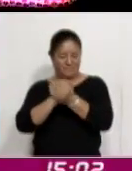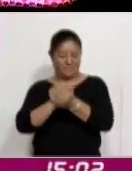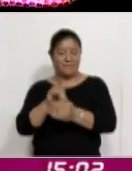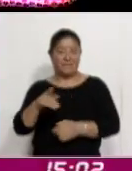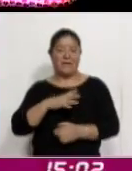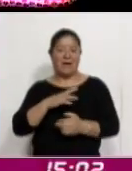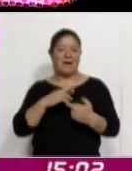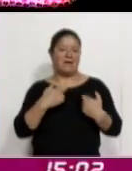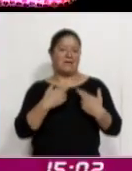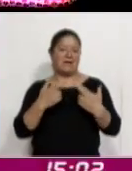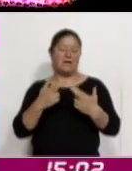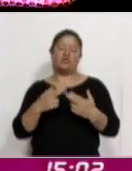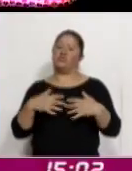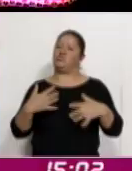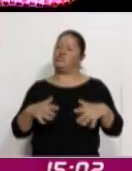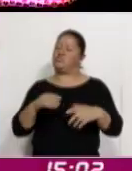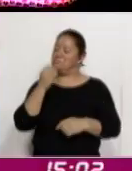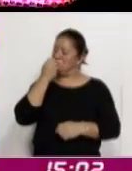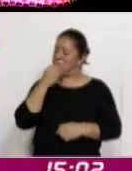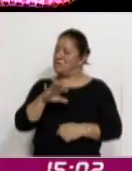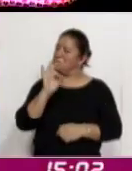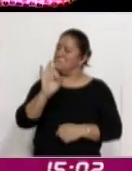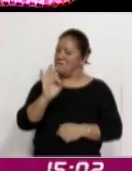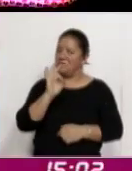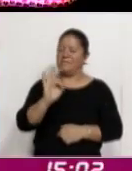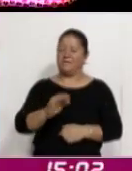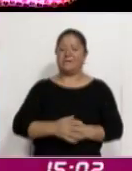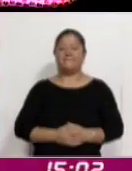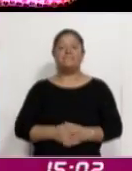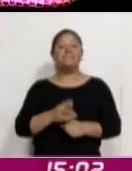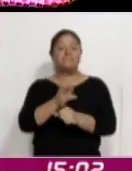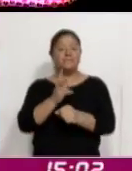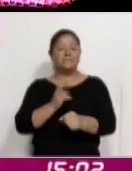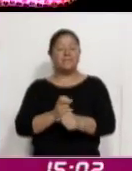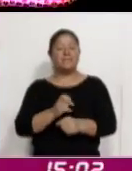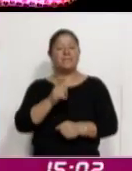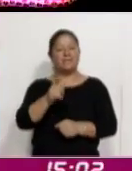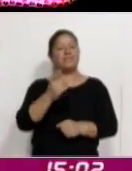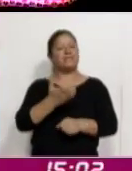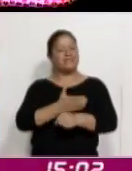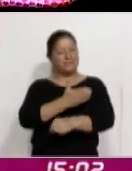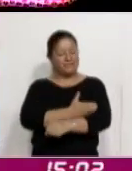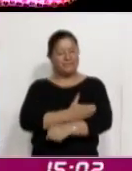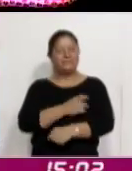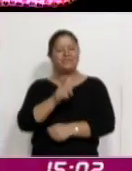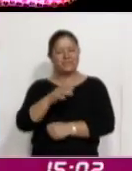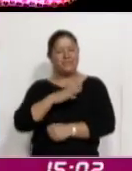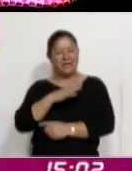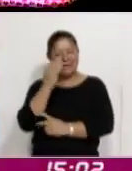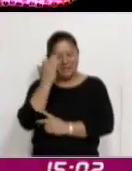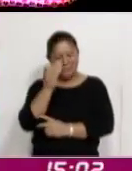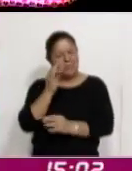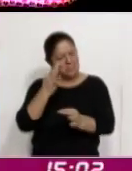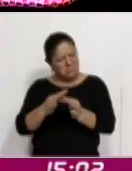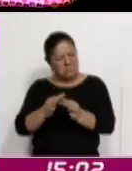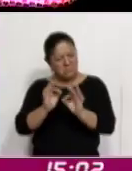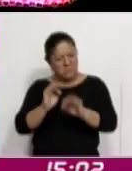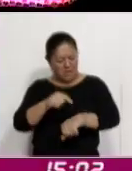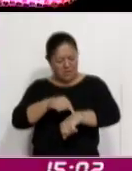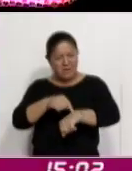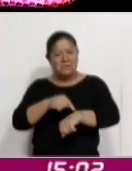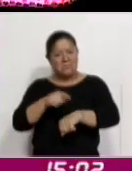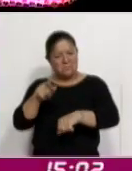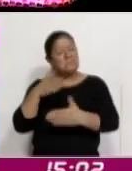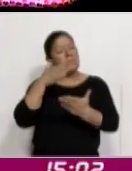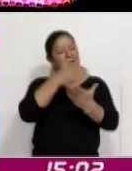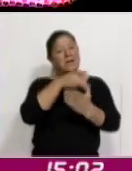unos regalos bastante atractivos, de verdad. Lo invitamos para que vaya, aún está a tiempo de llegar al Teatro del Pueblo, allá en el